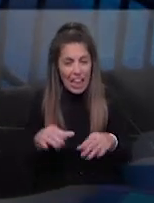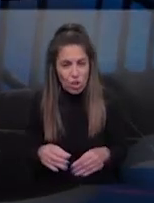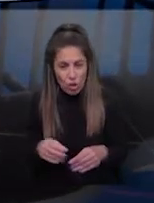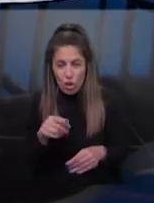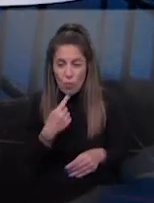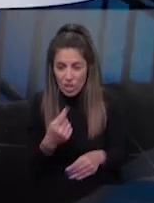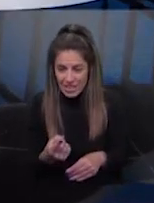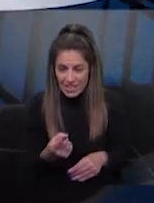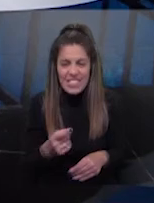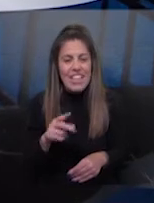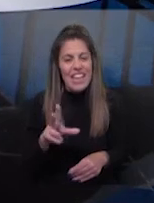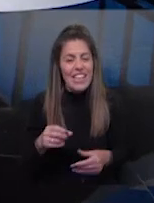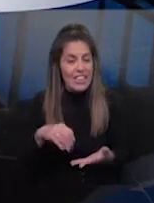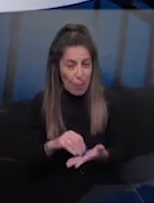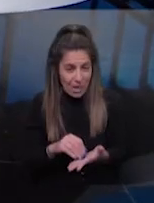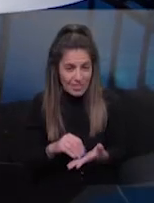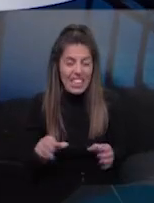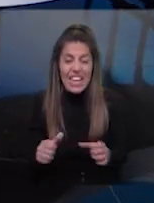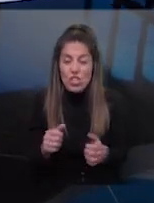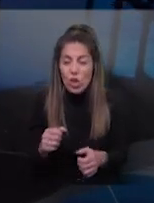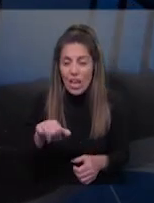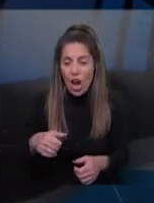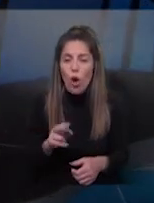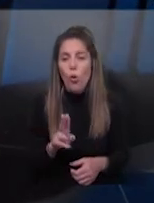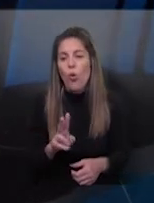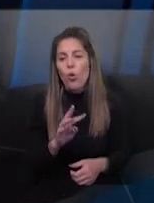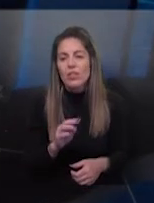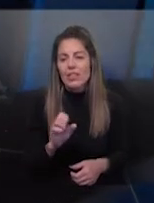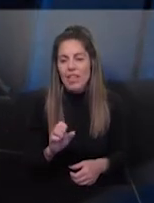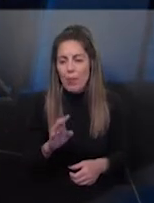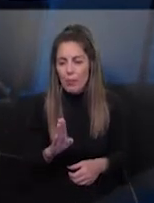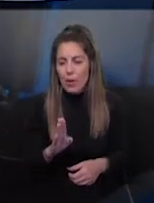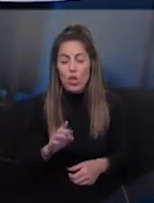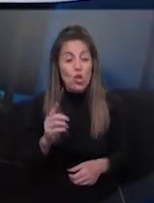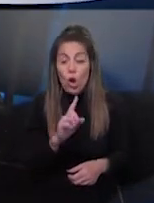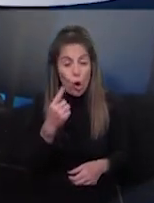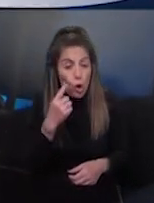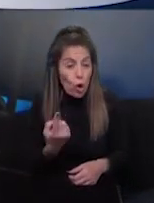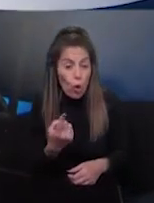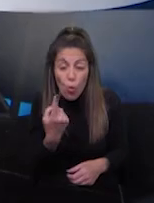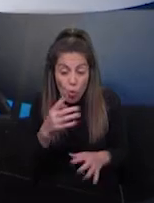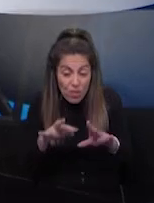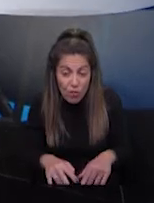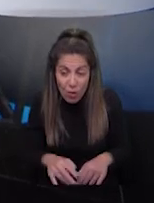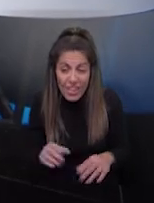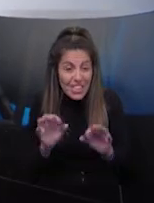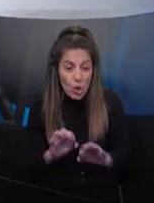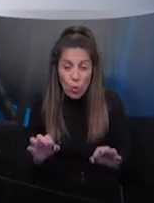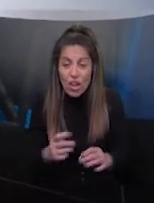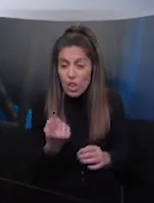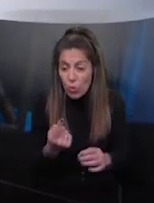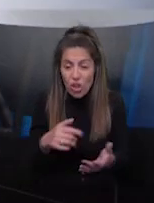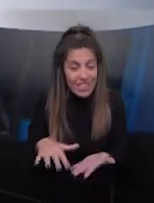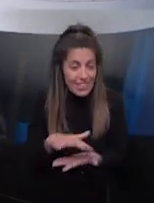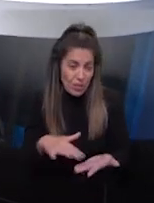vos decís, y en 30 más que yo, ¿qué hizo la JUTEP? No conozco un solo informe de la JUTEP sobre ninguno, ni uno solo de